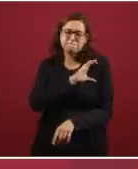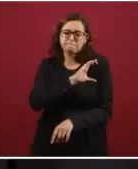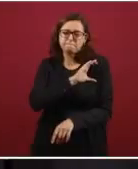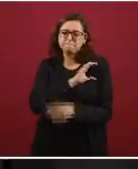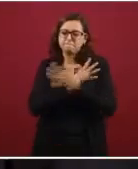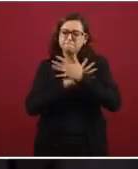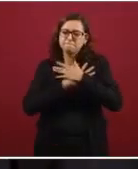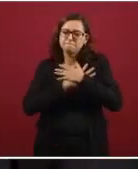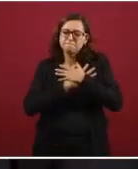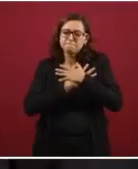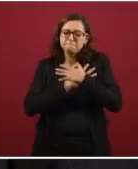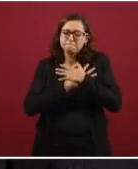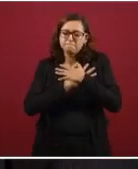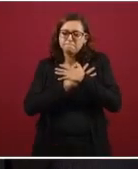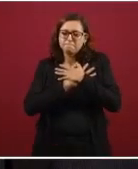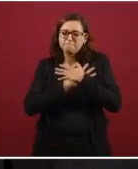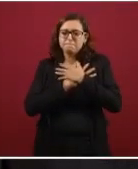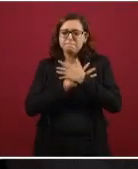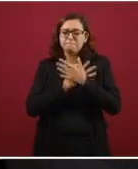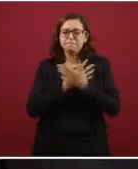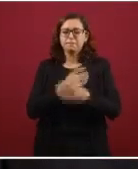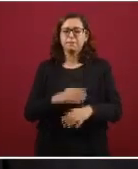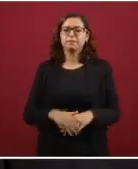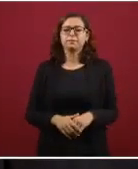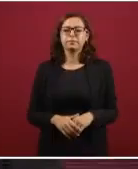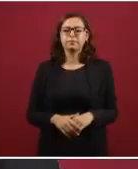haya amor. La república